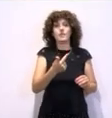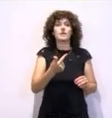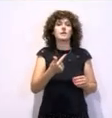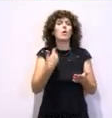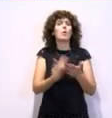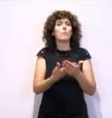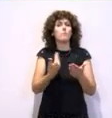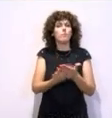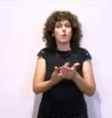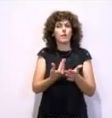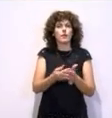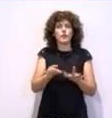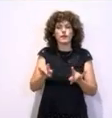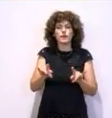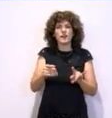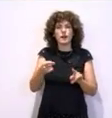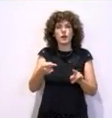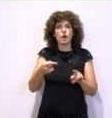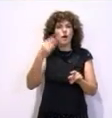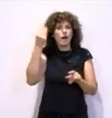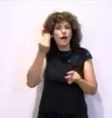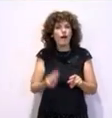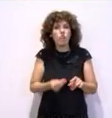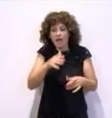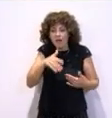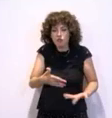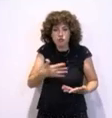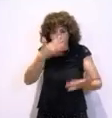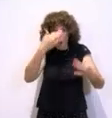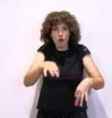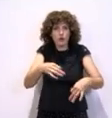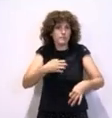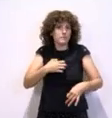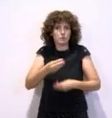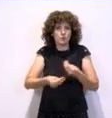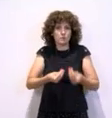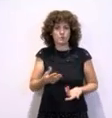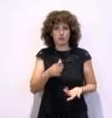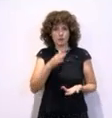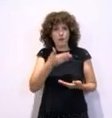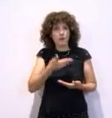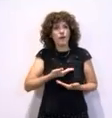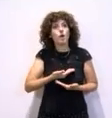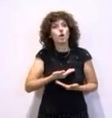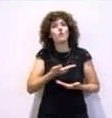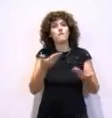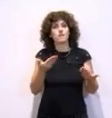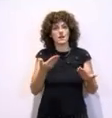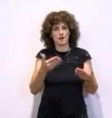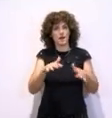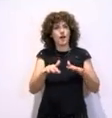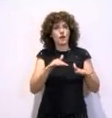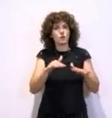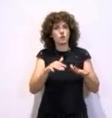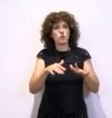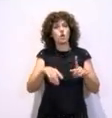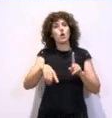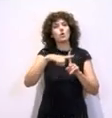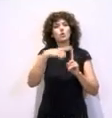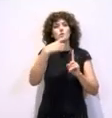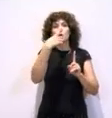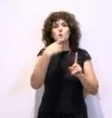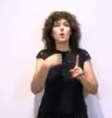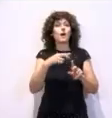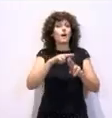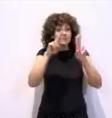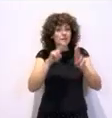comprobaciones sobre el terreno de Gaza en el momento actual, lógicamente. No podemos. Tenemos que fiarnos de la acción de Cruz Roja Internacional y de AECID, a la